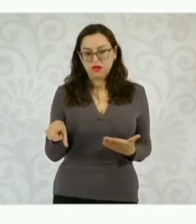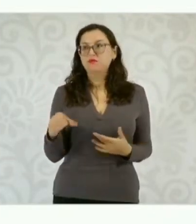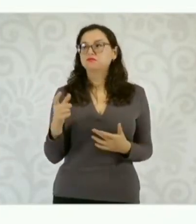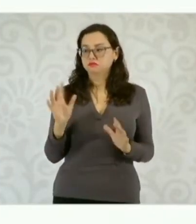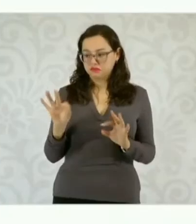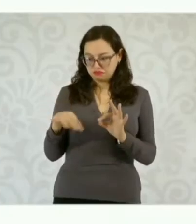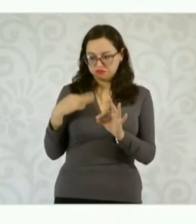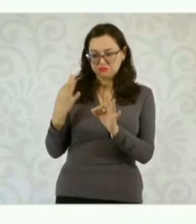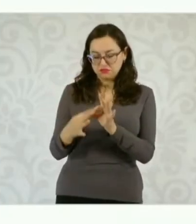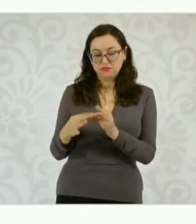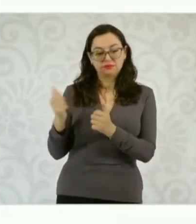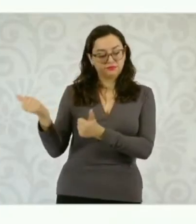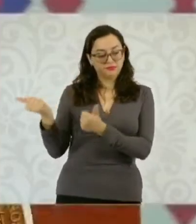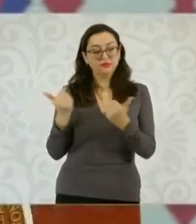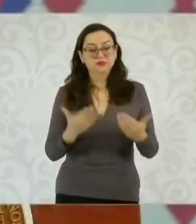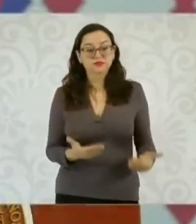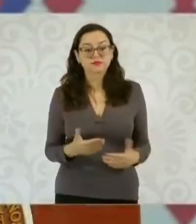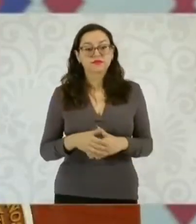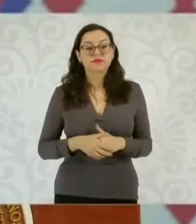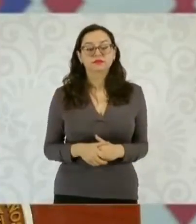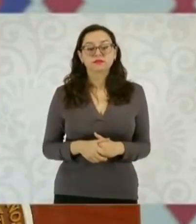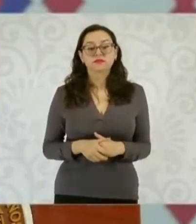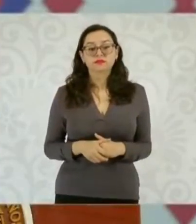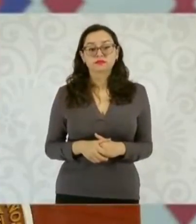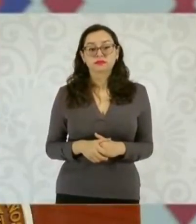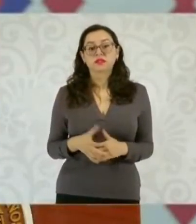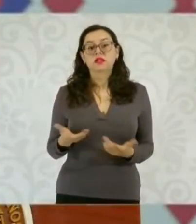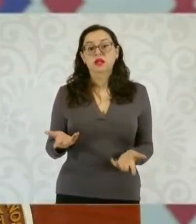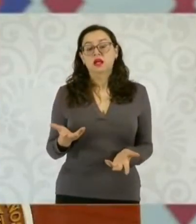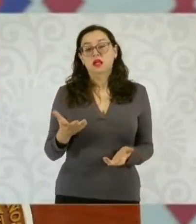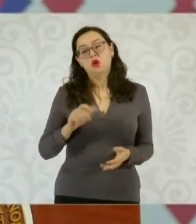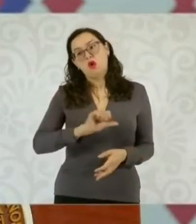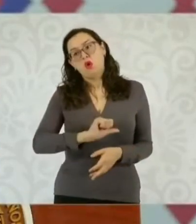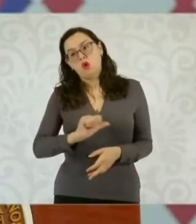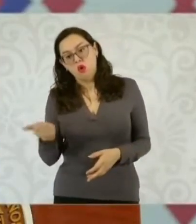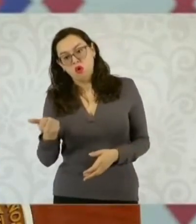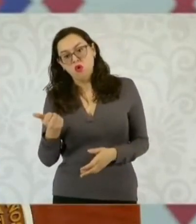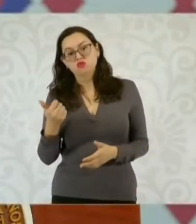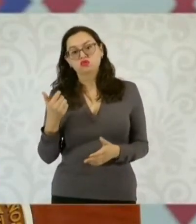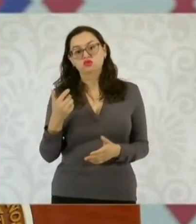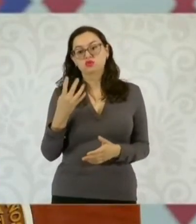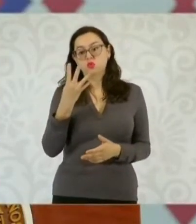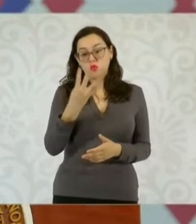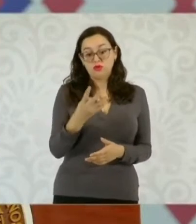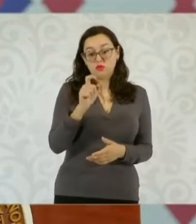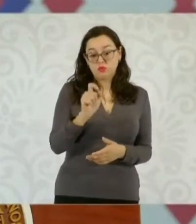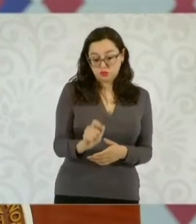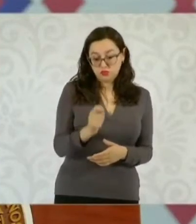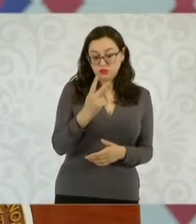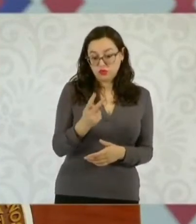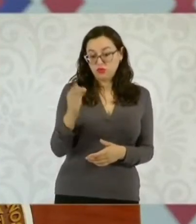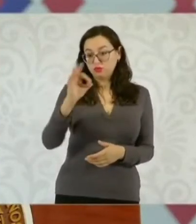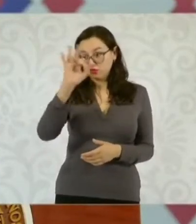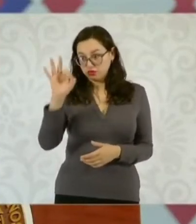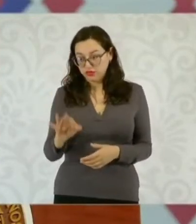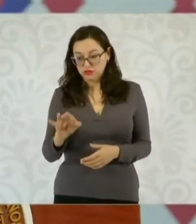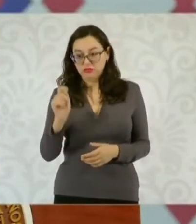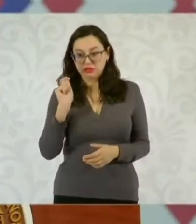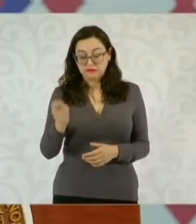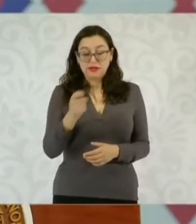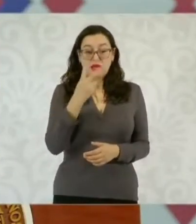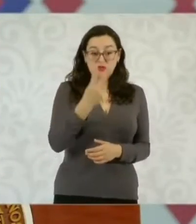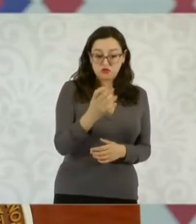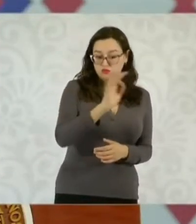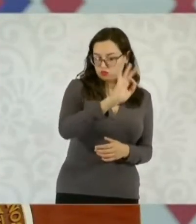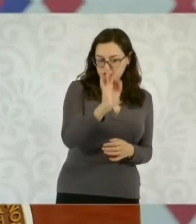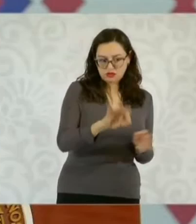de proveeduría. Esto representa básicamente la mitad de la necesidad que tenemos de las 4.2% de piezas que sobraban. Estamos